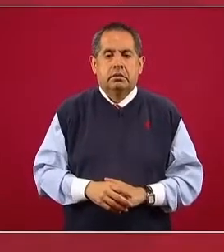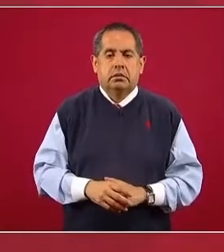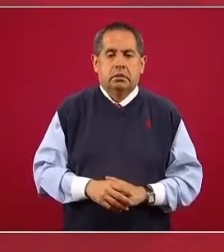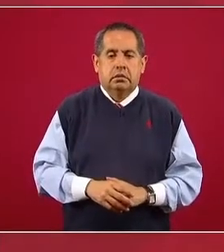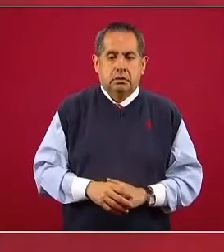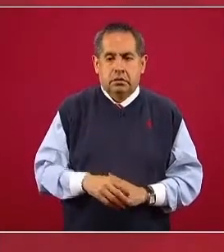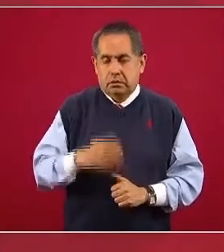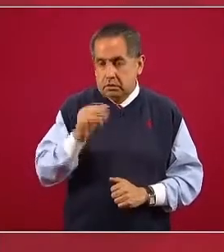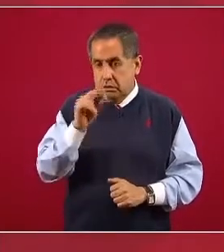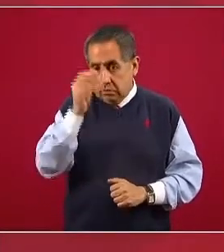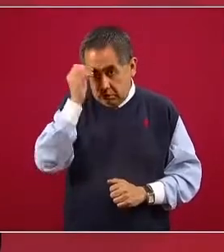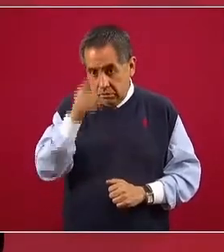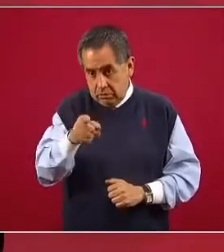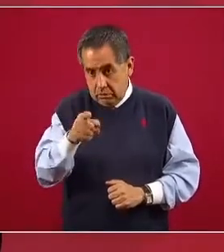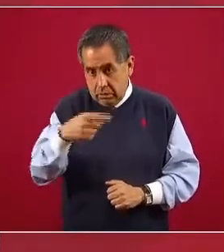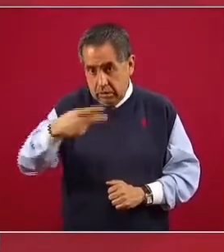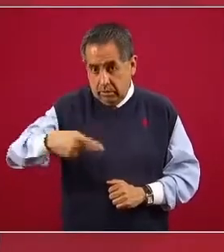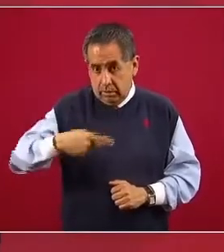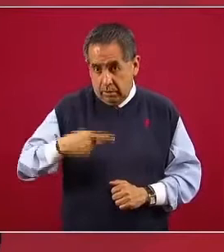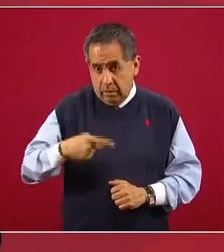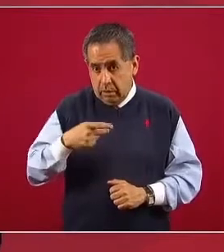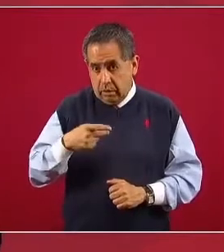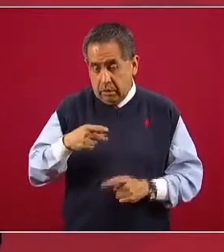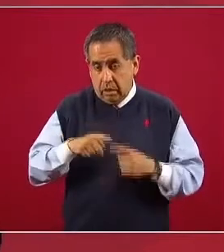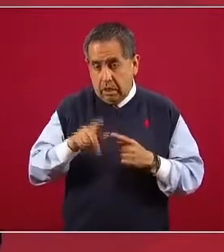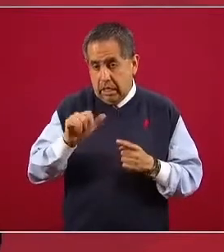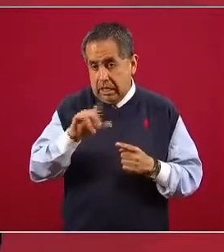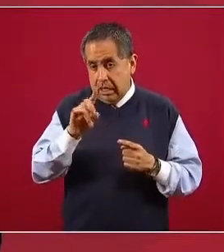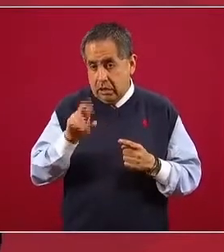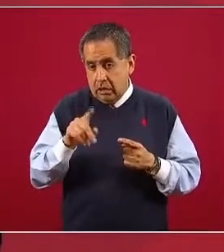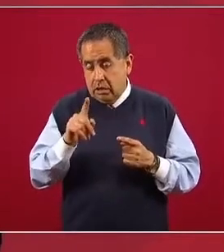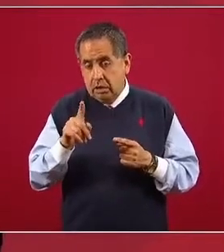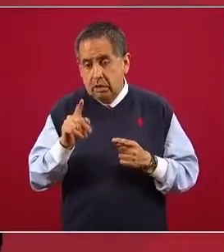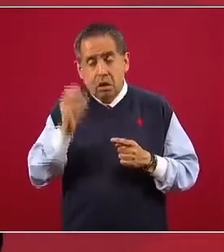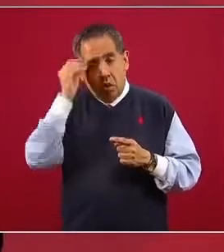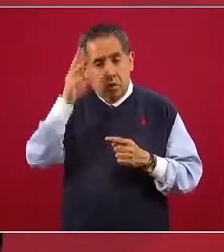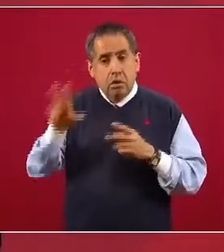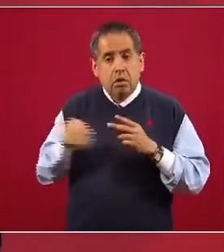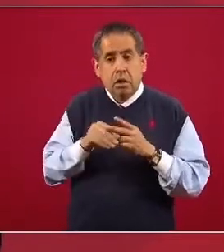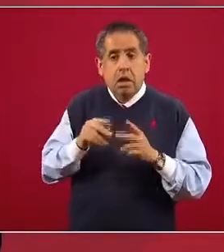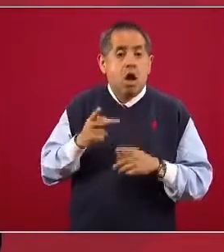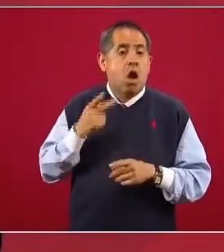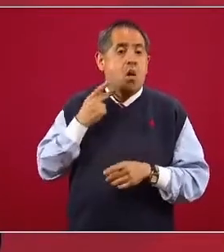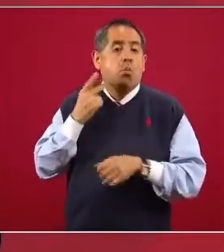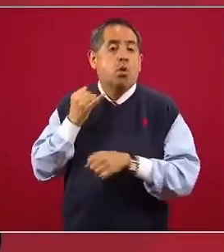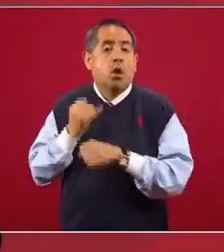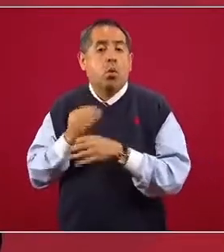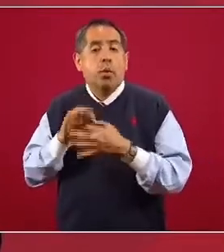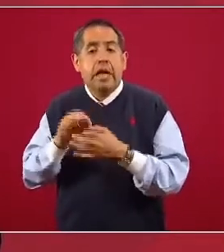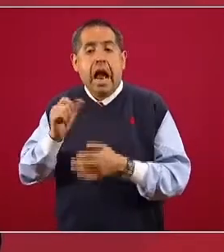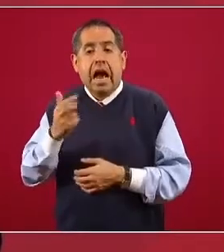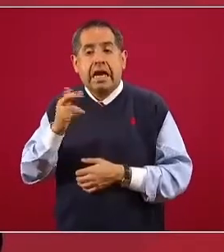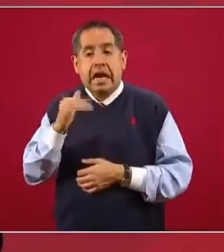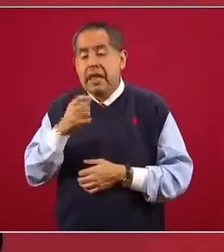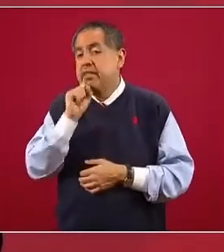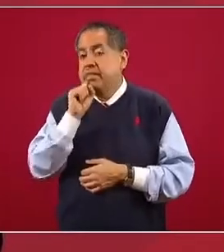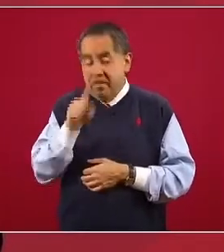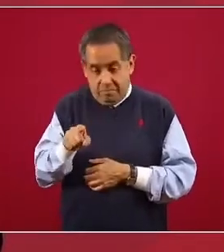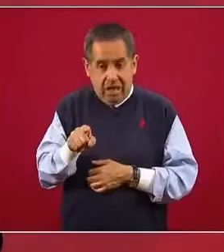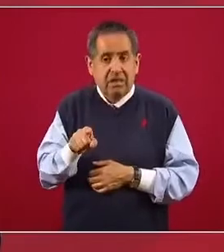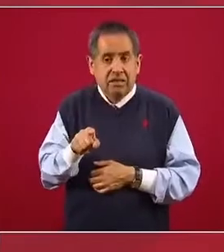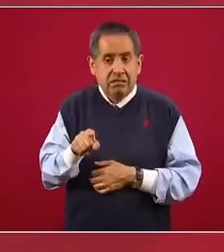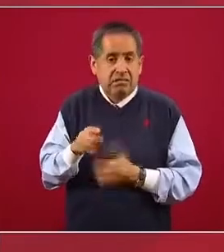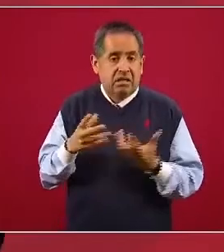No más para que no se me olvide, sobre la pregunta que hacía usted, Alejandro, se me olvidó mencionar a la Procuraduría Agraria. También es una de